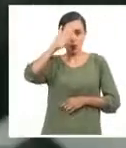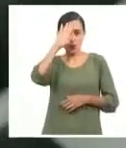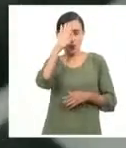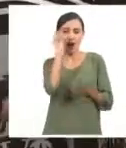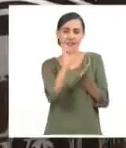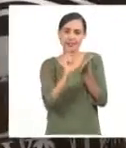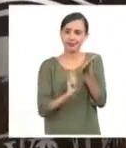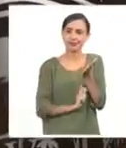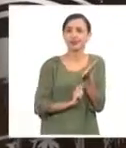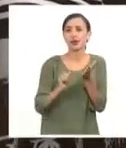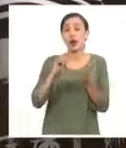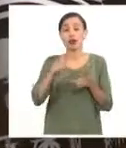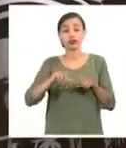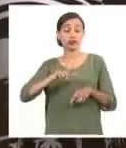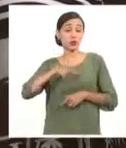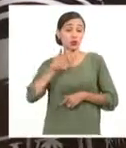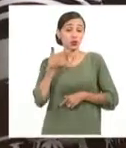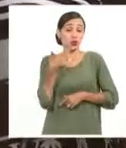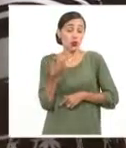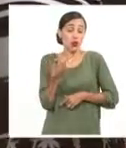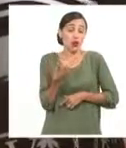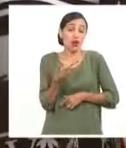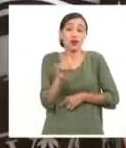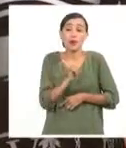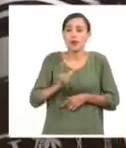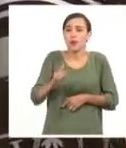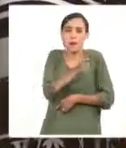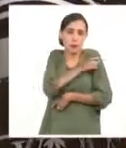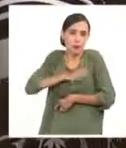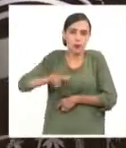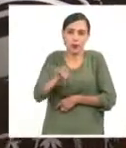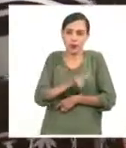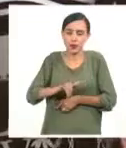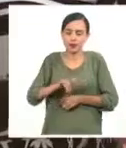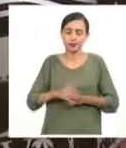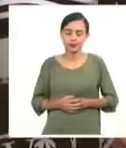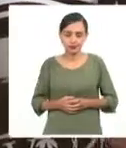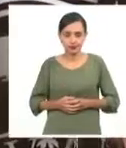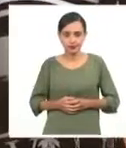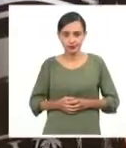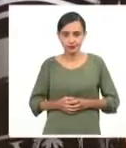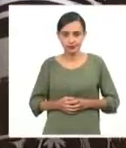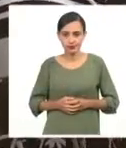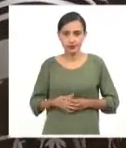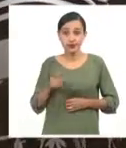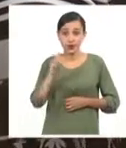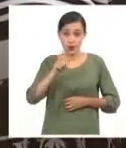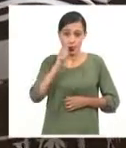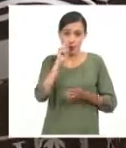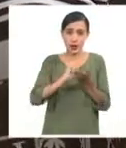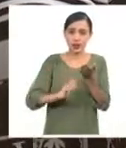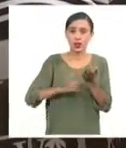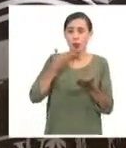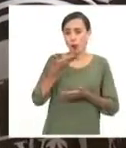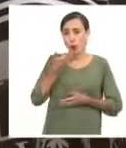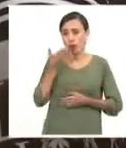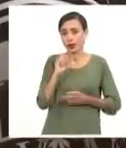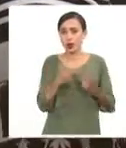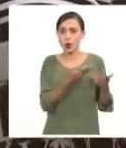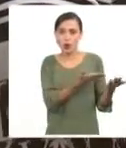culto y lo popular. El 10 de julio de 1902 nació Nicolás Guillén. Al escritor, al poeta, se le rinde homenaje